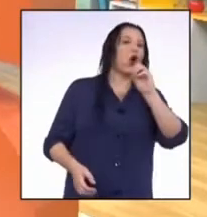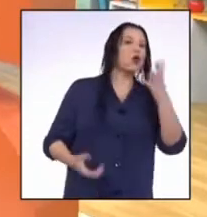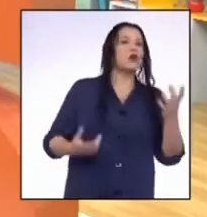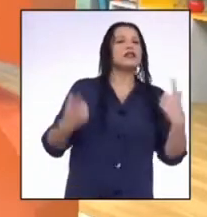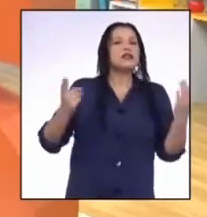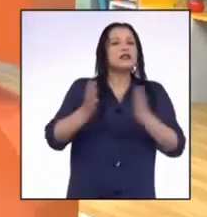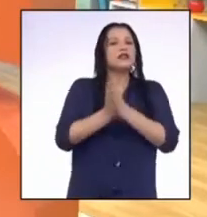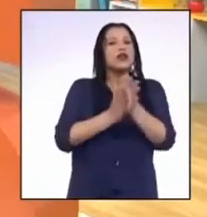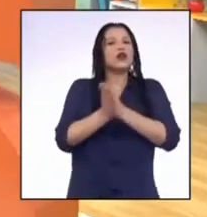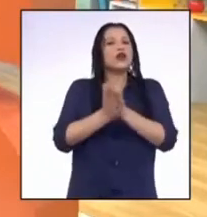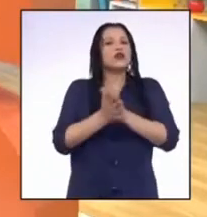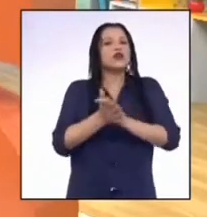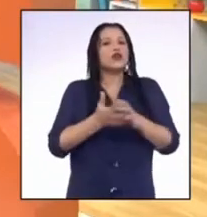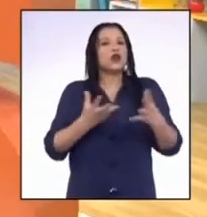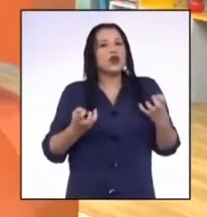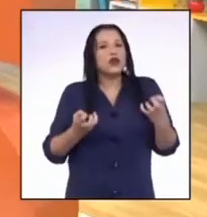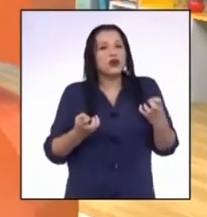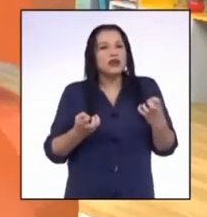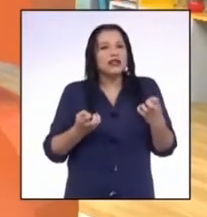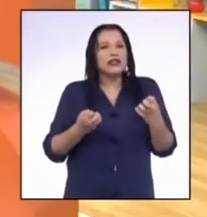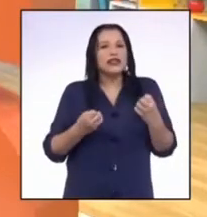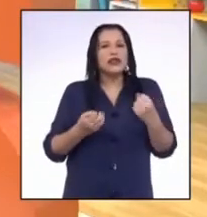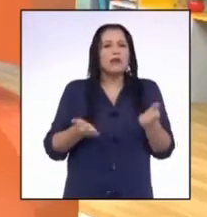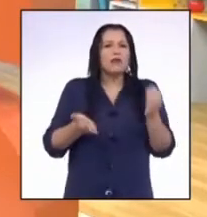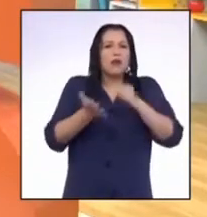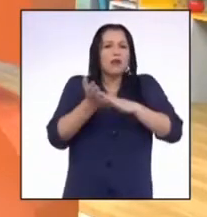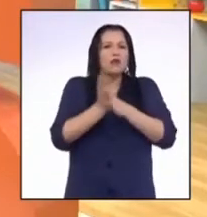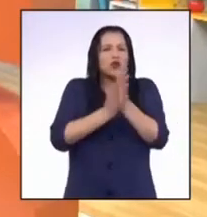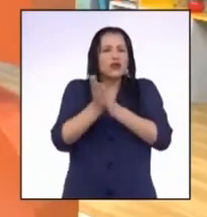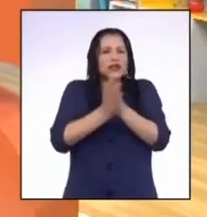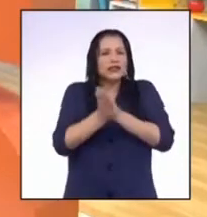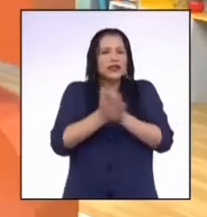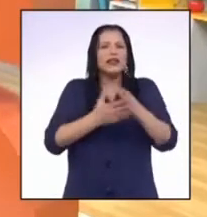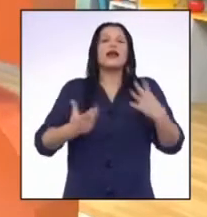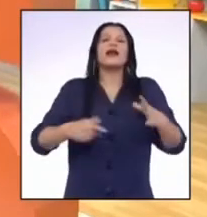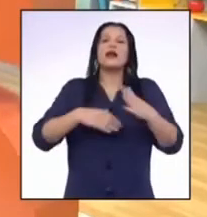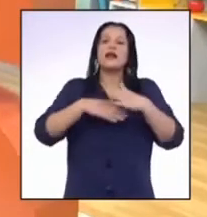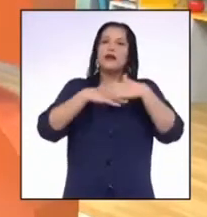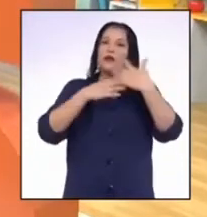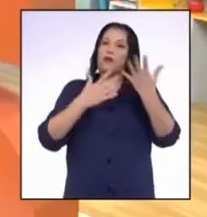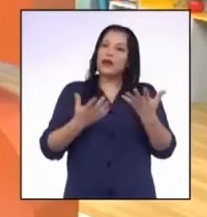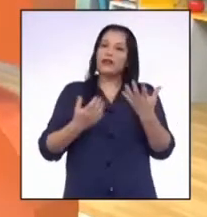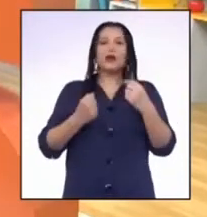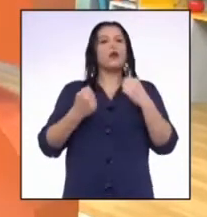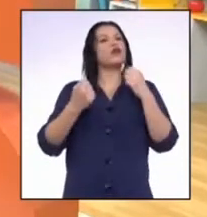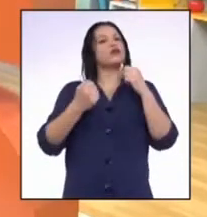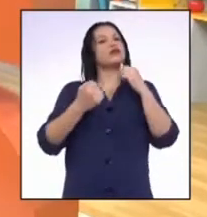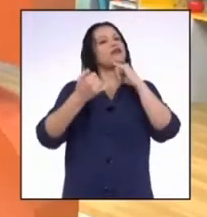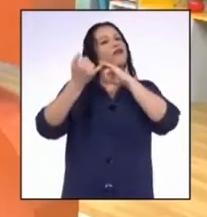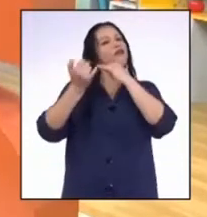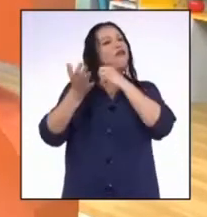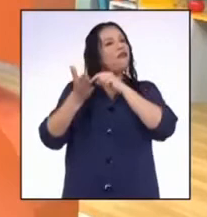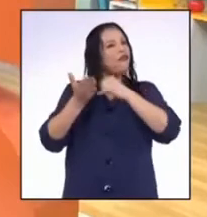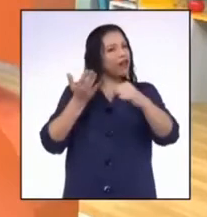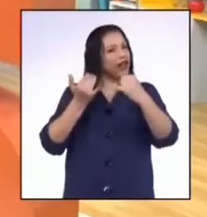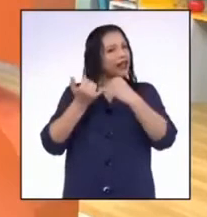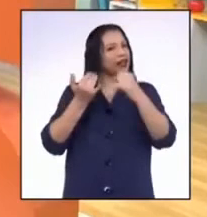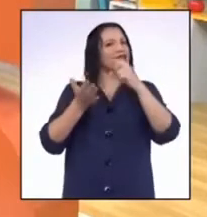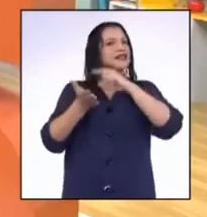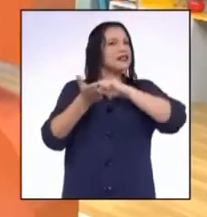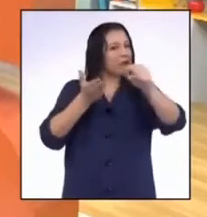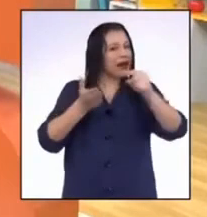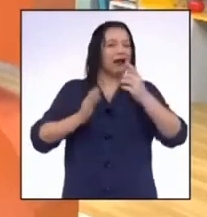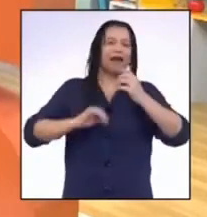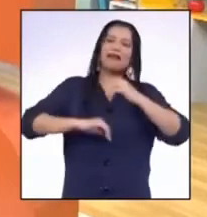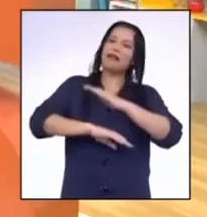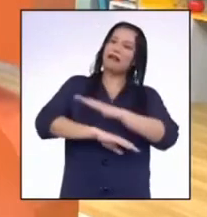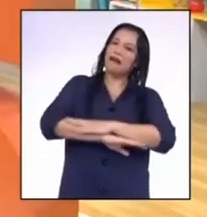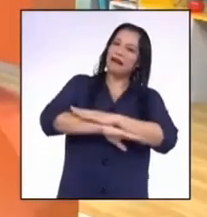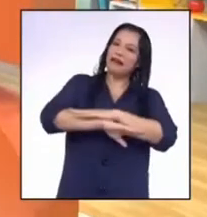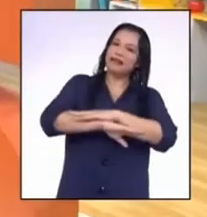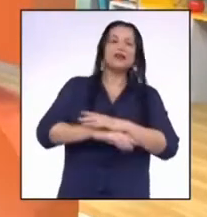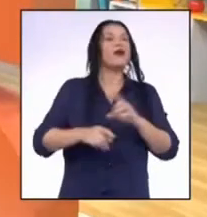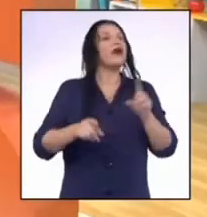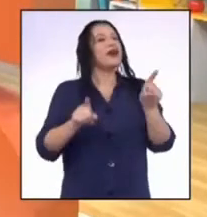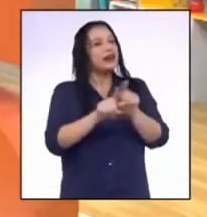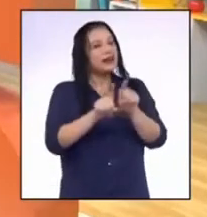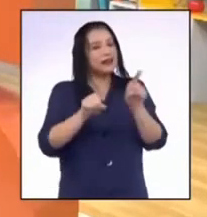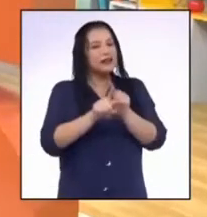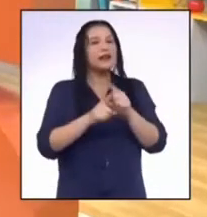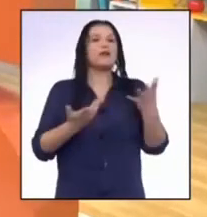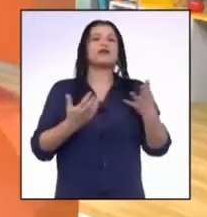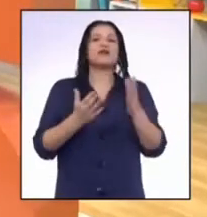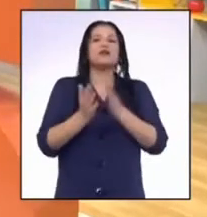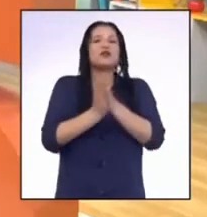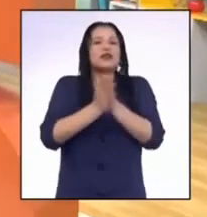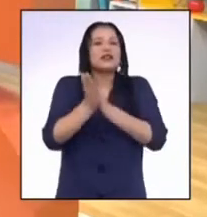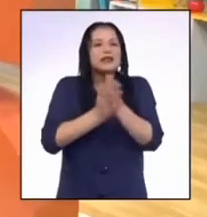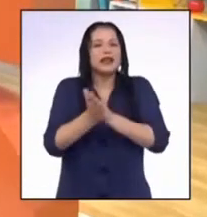con todas las pilas así bien recargadas después de un reparador fin de semana. Así es, Stephanie, estamos con todas las ganas del mundo